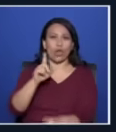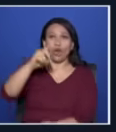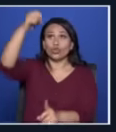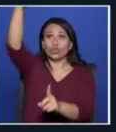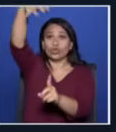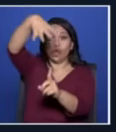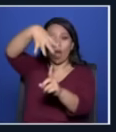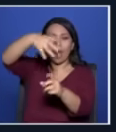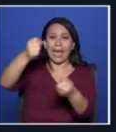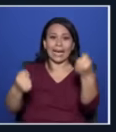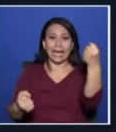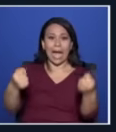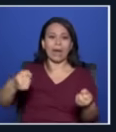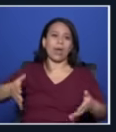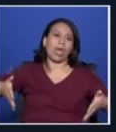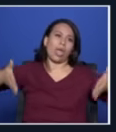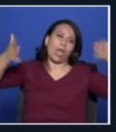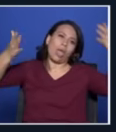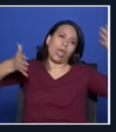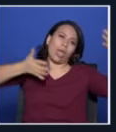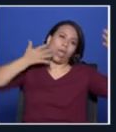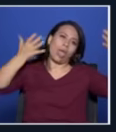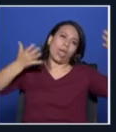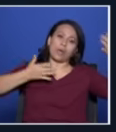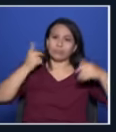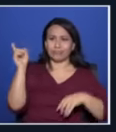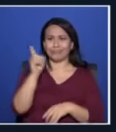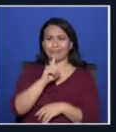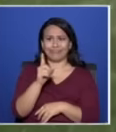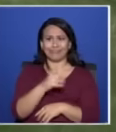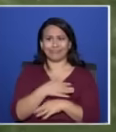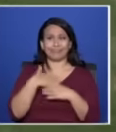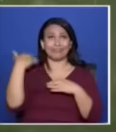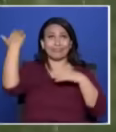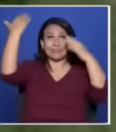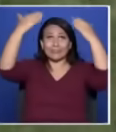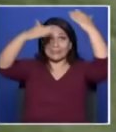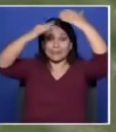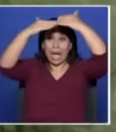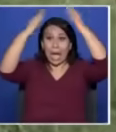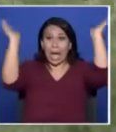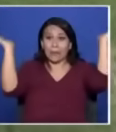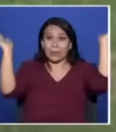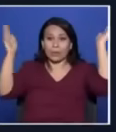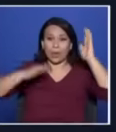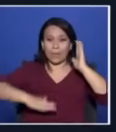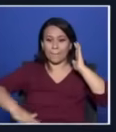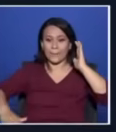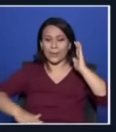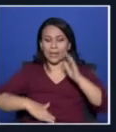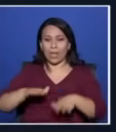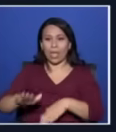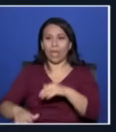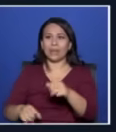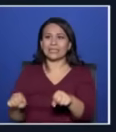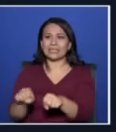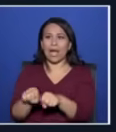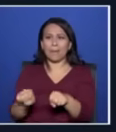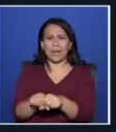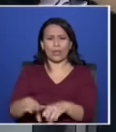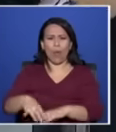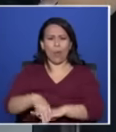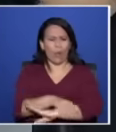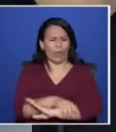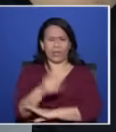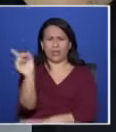solos en el auto, pueden asfixiarse. Evitar superficies de altas temperaturas como pavimento y no utilizar zapatos ni